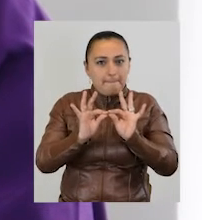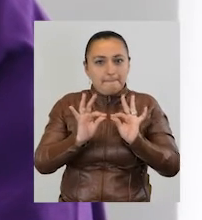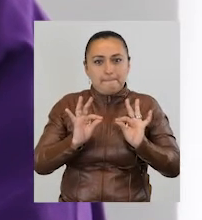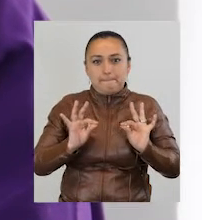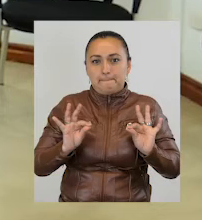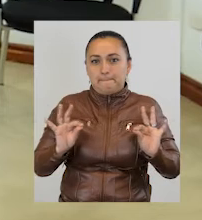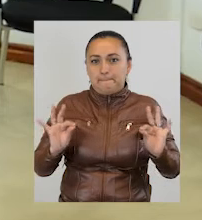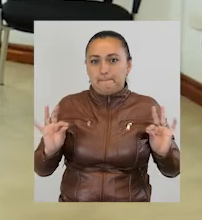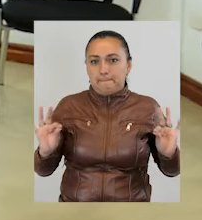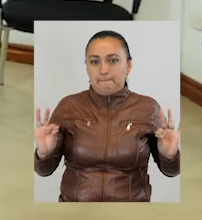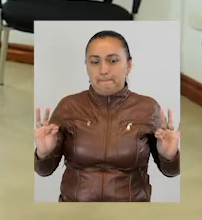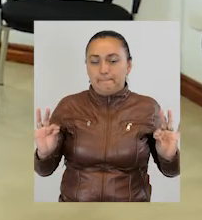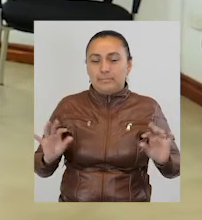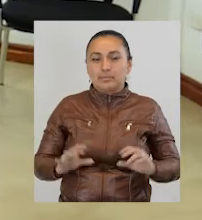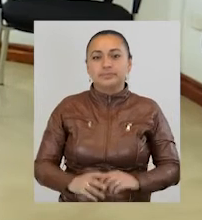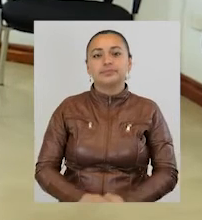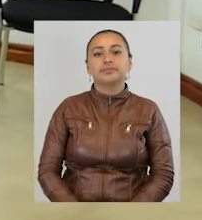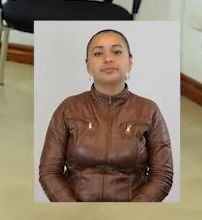habían visto.